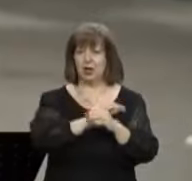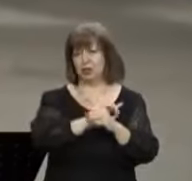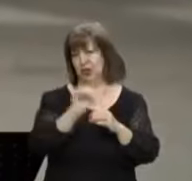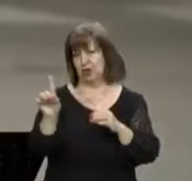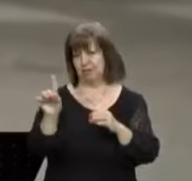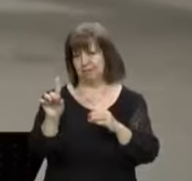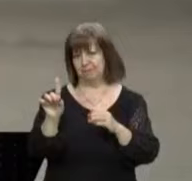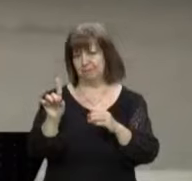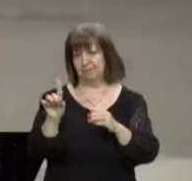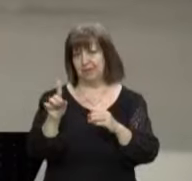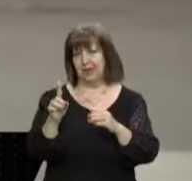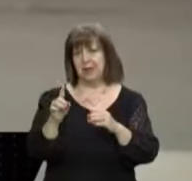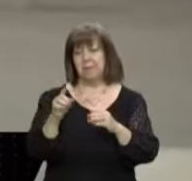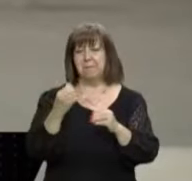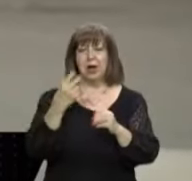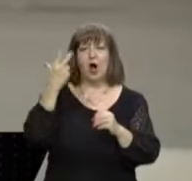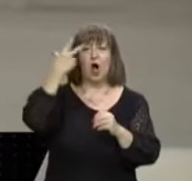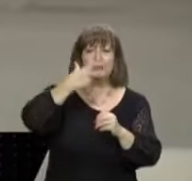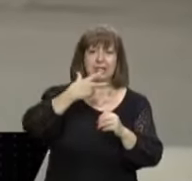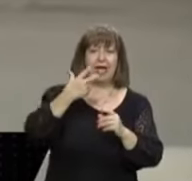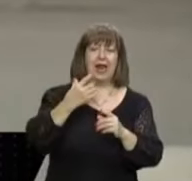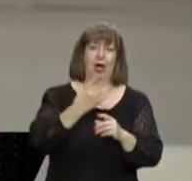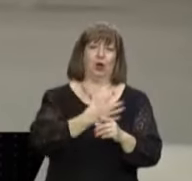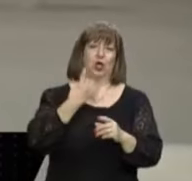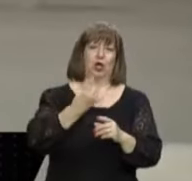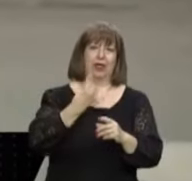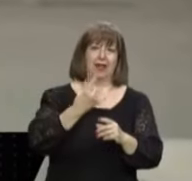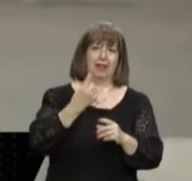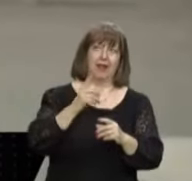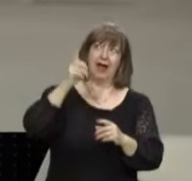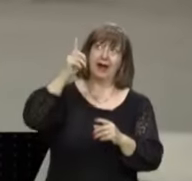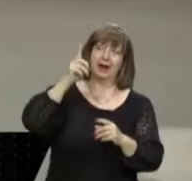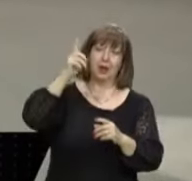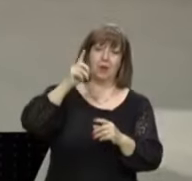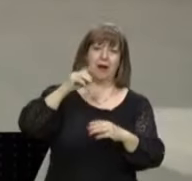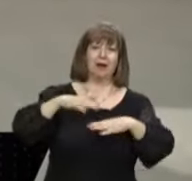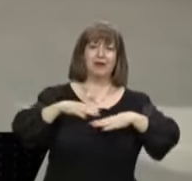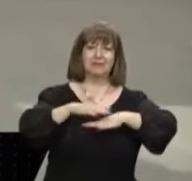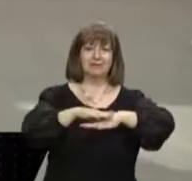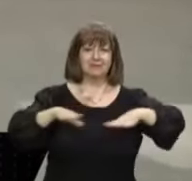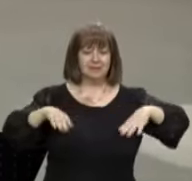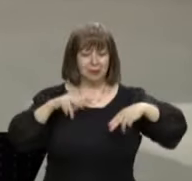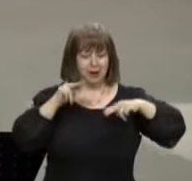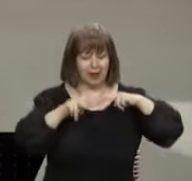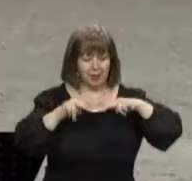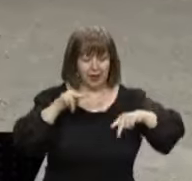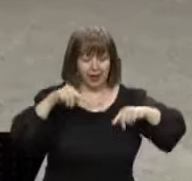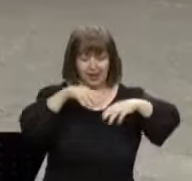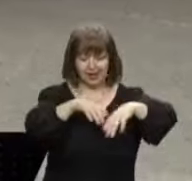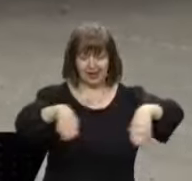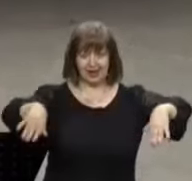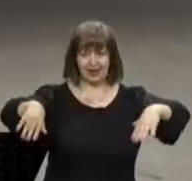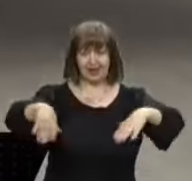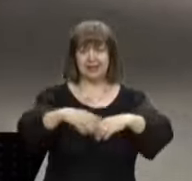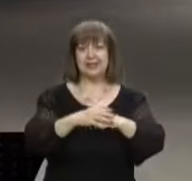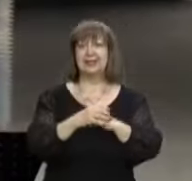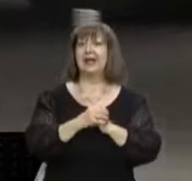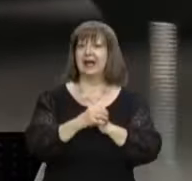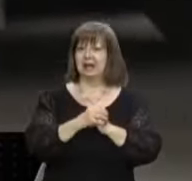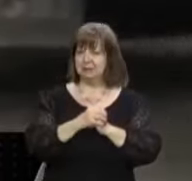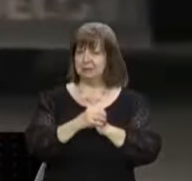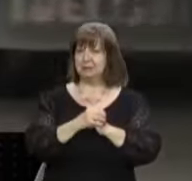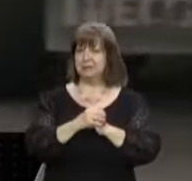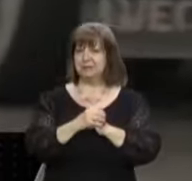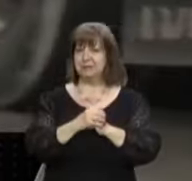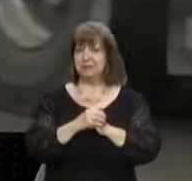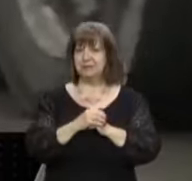dos. La situación ahora B es que con esto, además de 30 millones menos de gasto, tampoco las autoridades van a tener